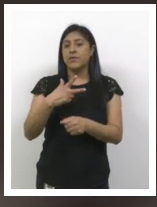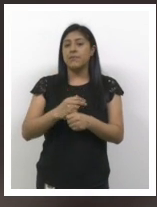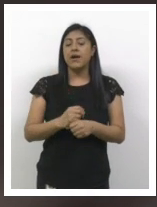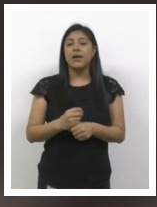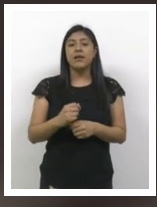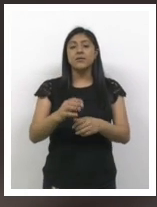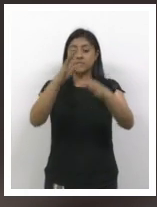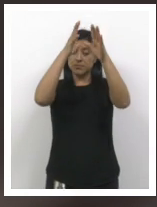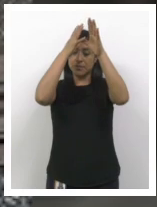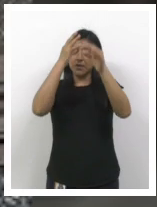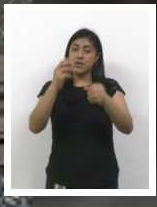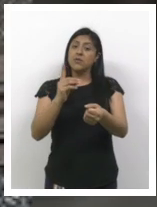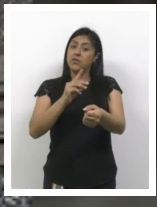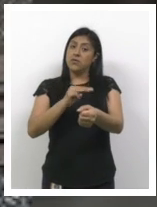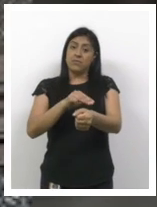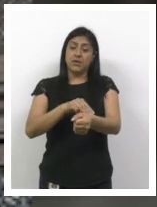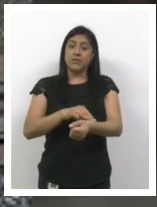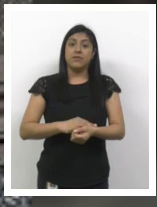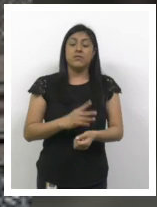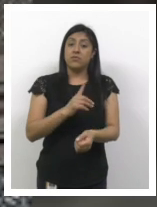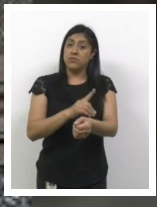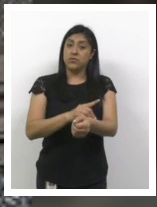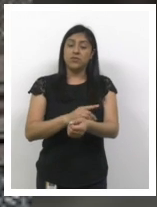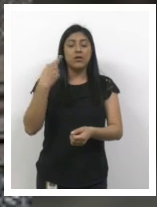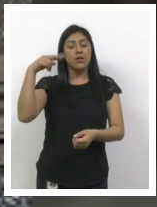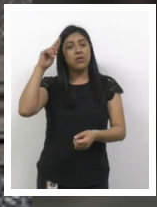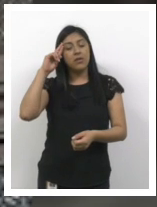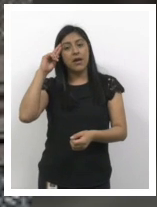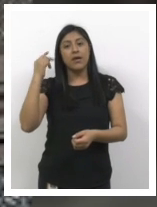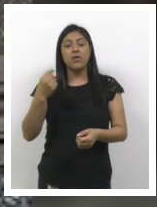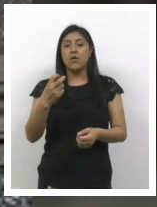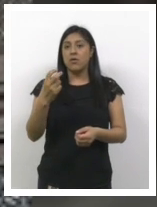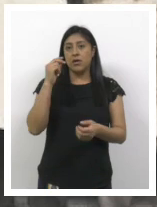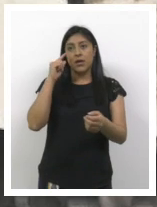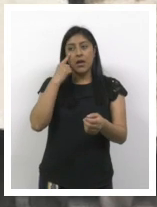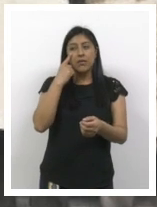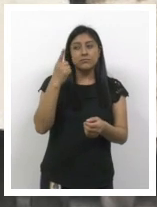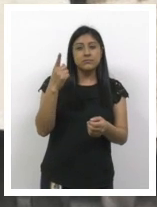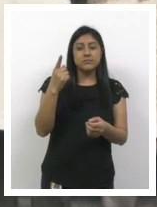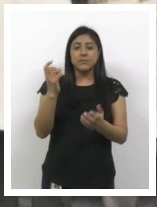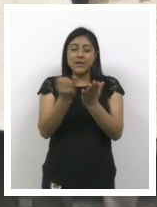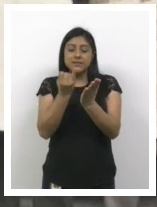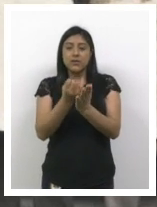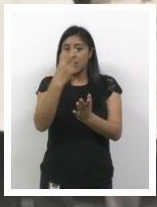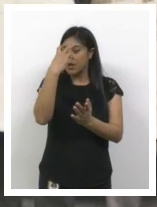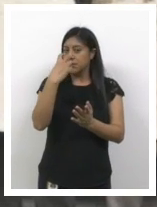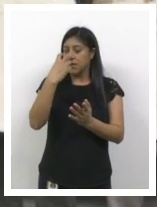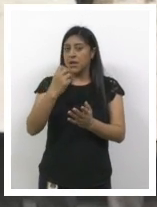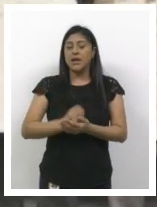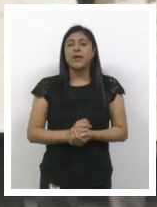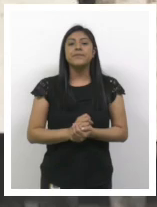Está catalogado como uno de los verdaderos genios de la medicina guatemalteca. Es recordado por el descubrimiento de la causada ceguera de la